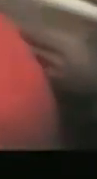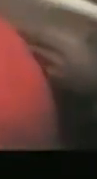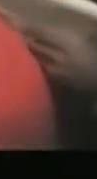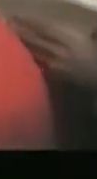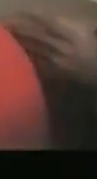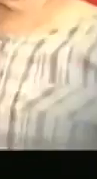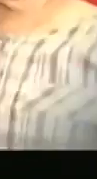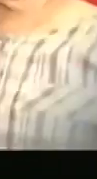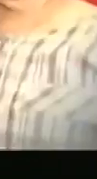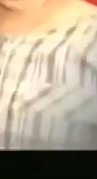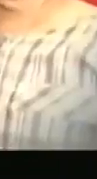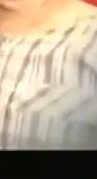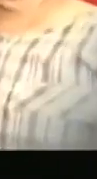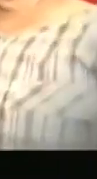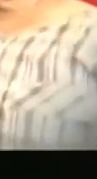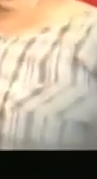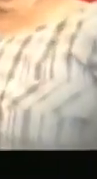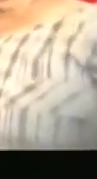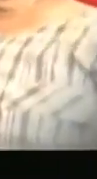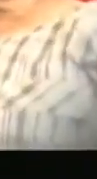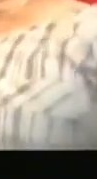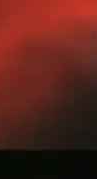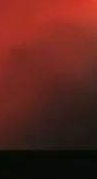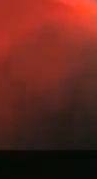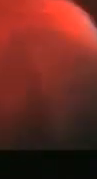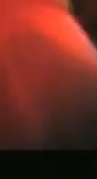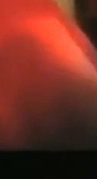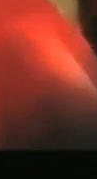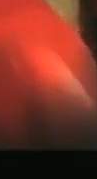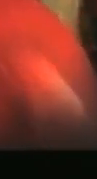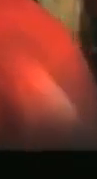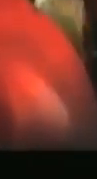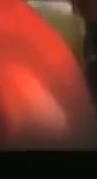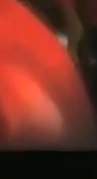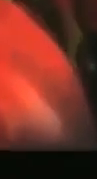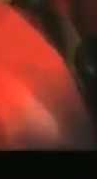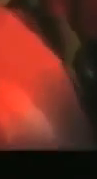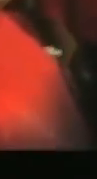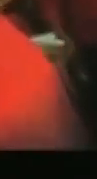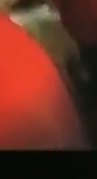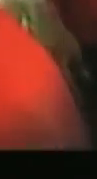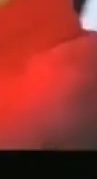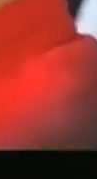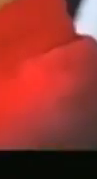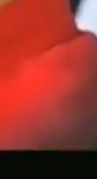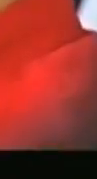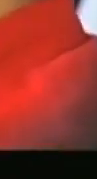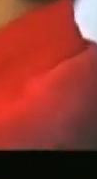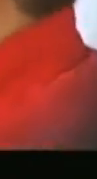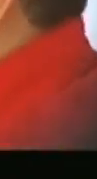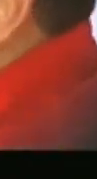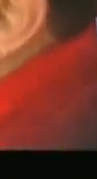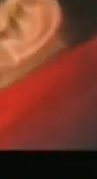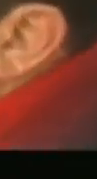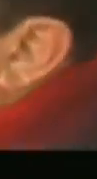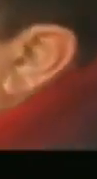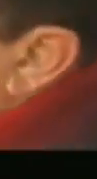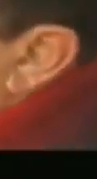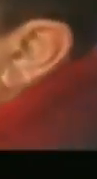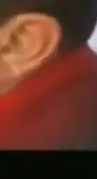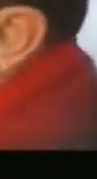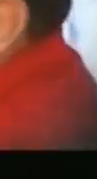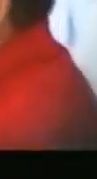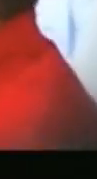siglo XX, suficientes recursos para que no hubiese un venezolano que no estuviese incluido en un sistema de seguridad social. Ahora, yo